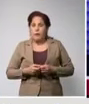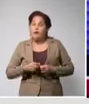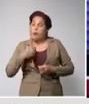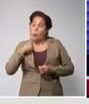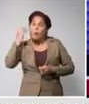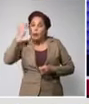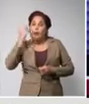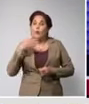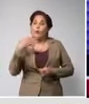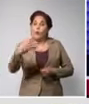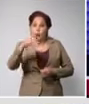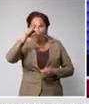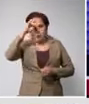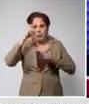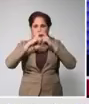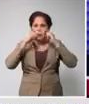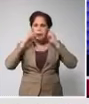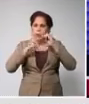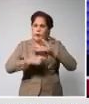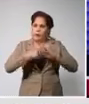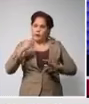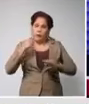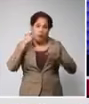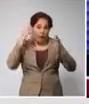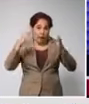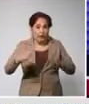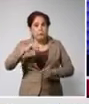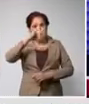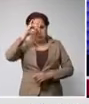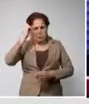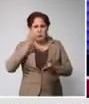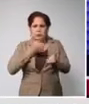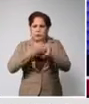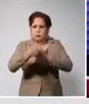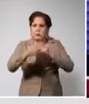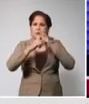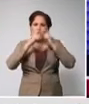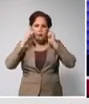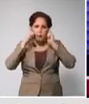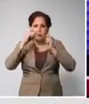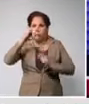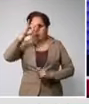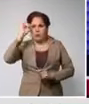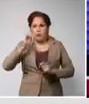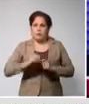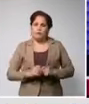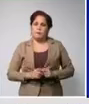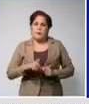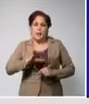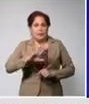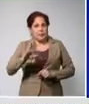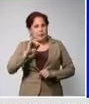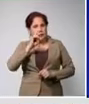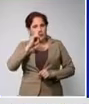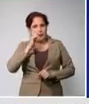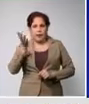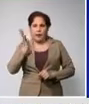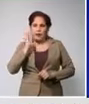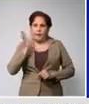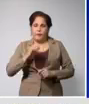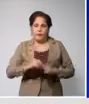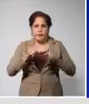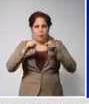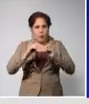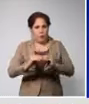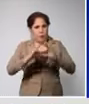no lo quisiera, que este año tendremos que seguir con el nasobuco. De esta manera estamos poniendo punto final a la conferencia de